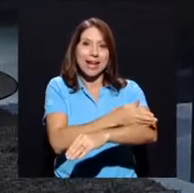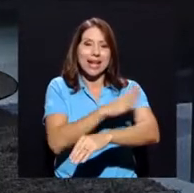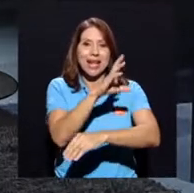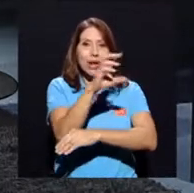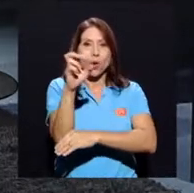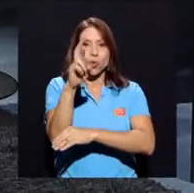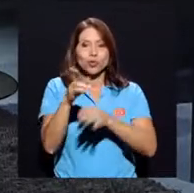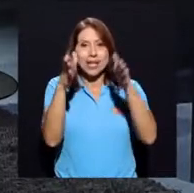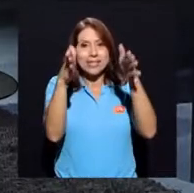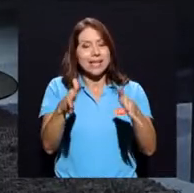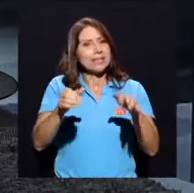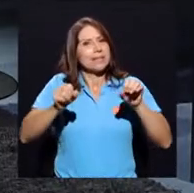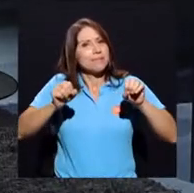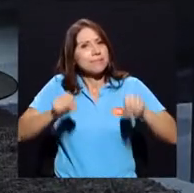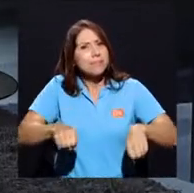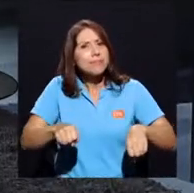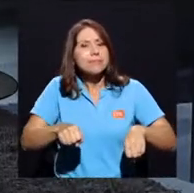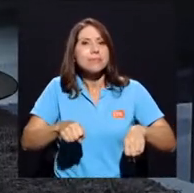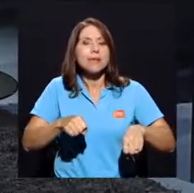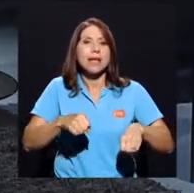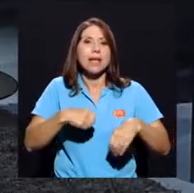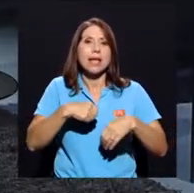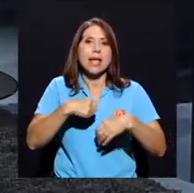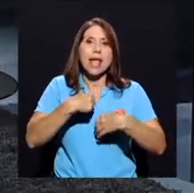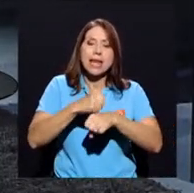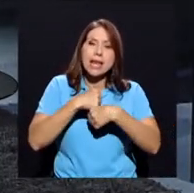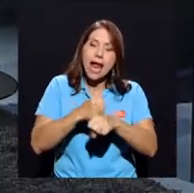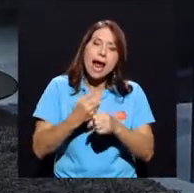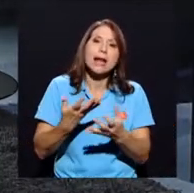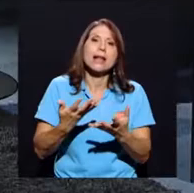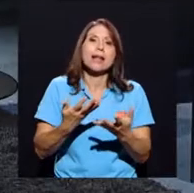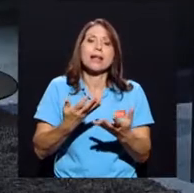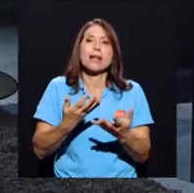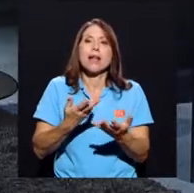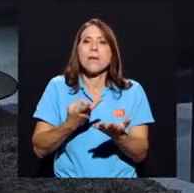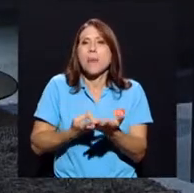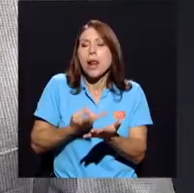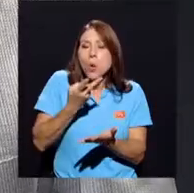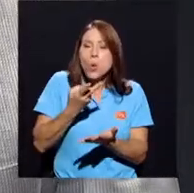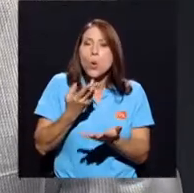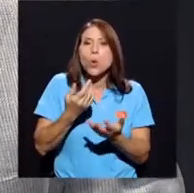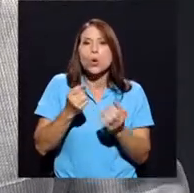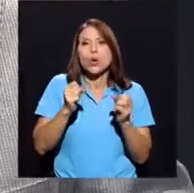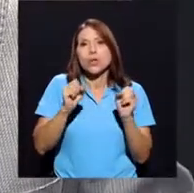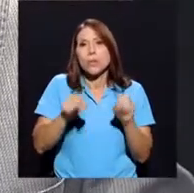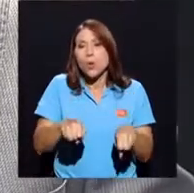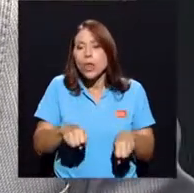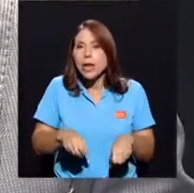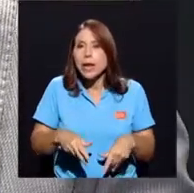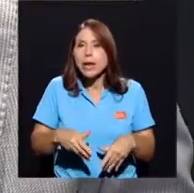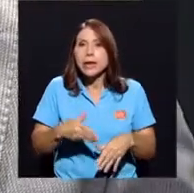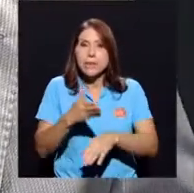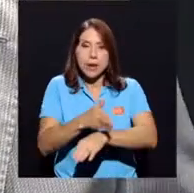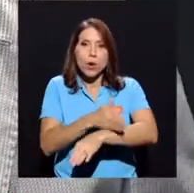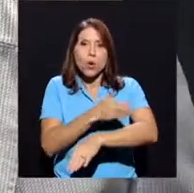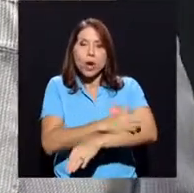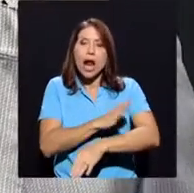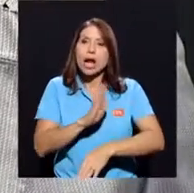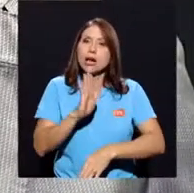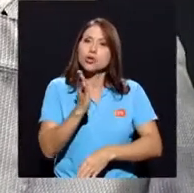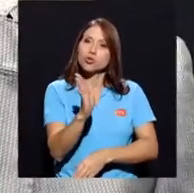de generar valor de poder por lo tanto mejorar su retribución